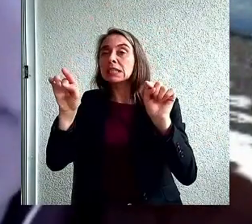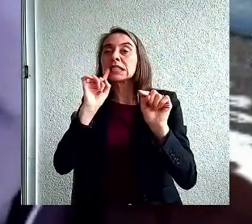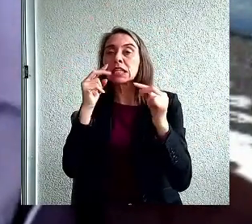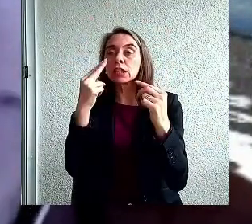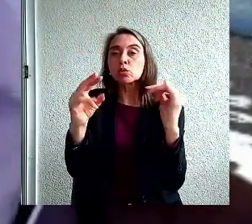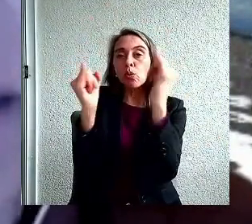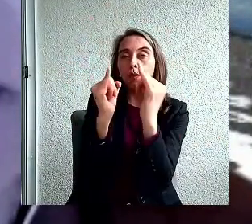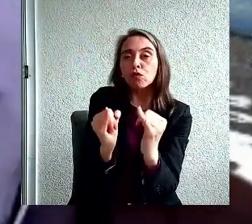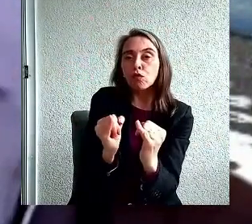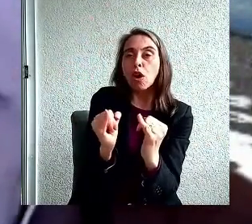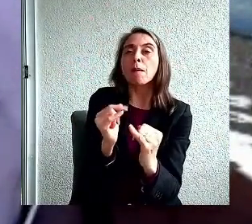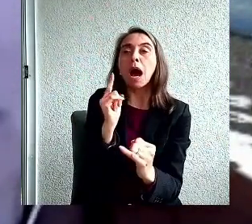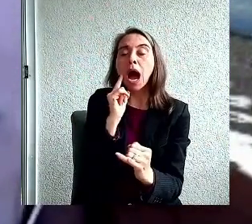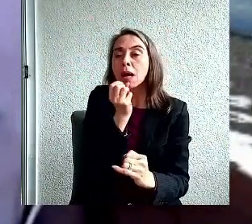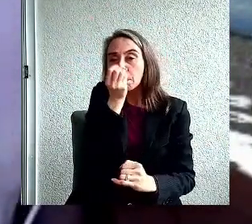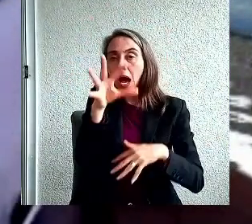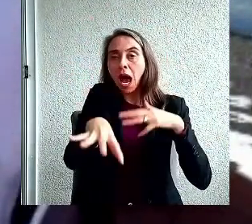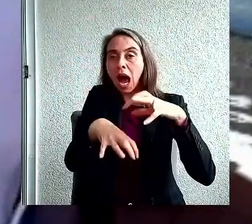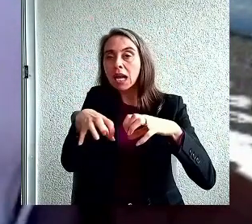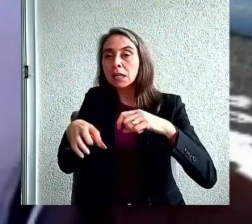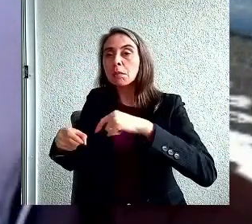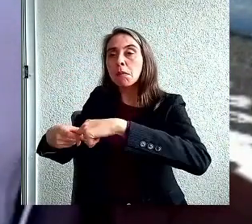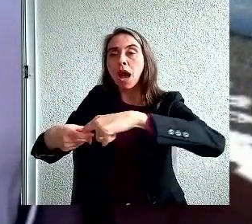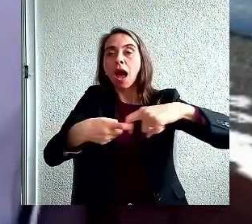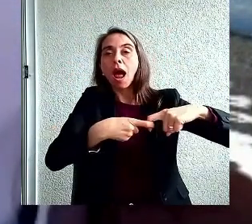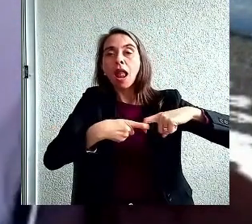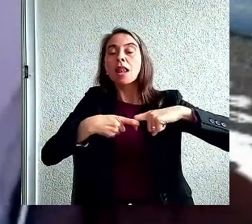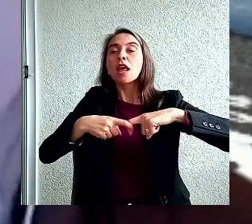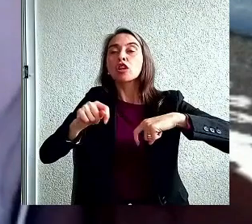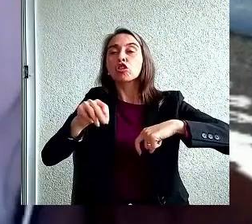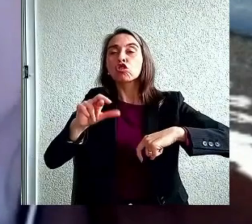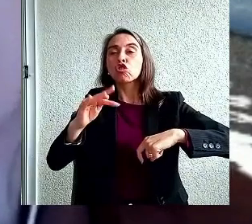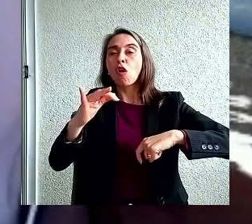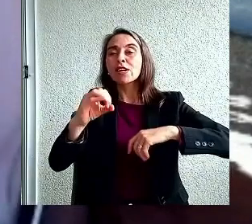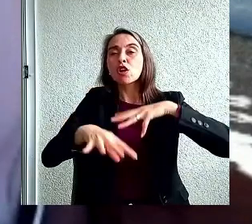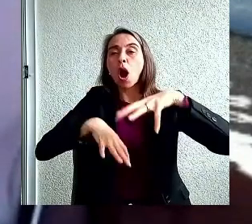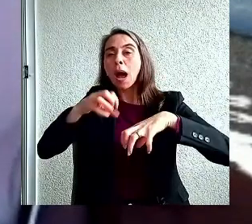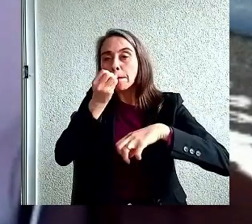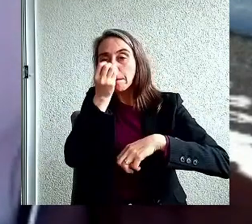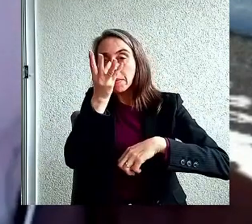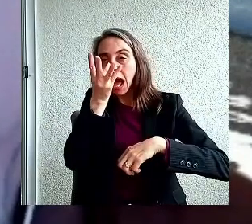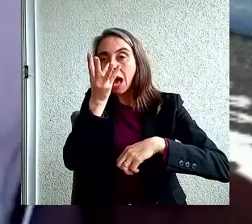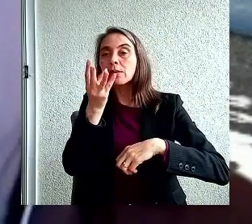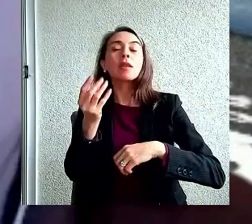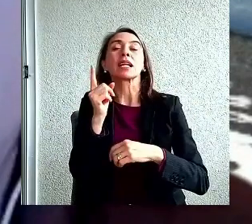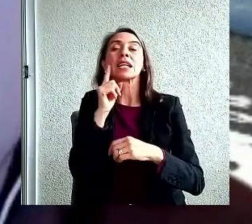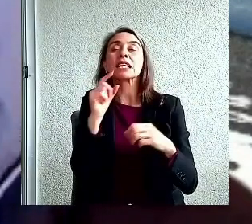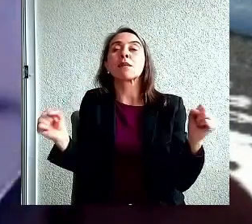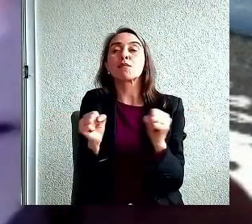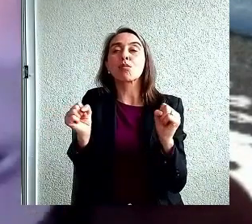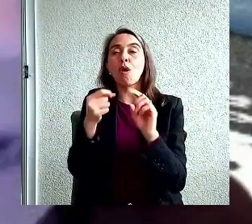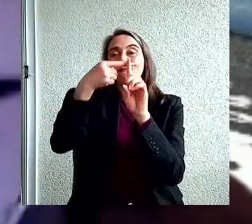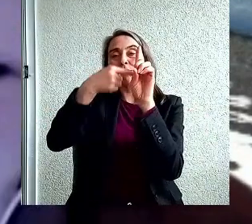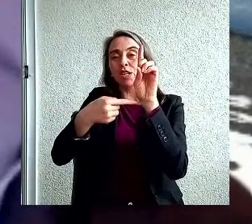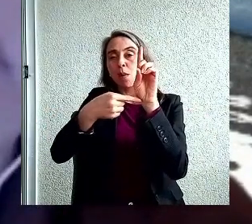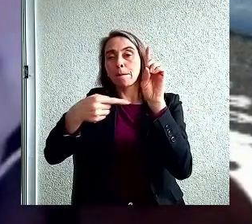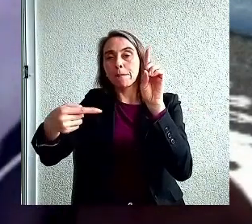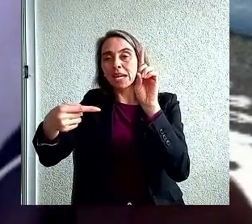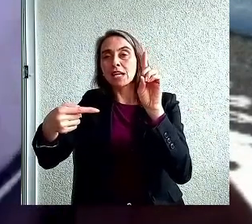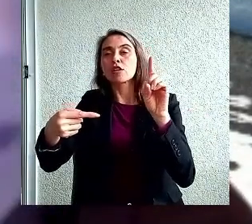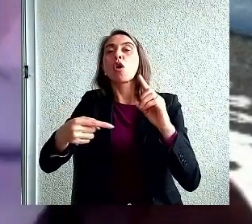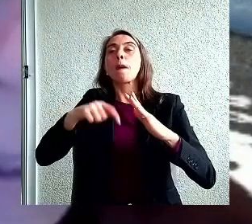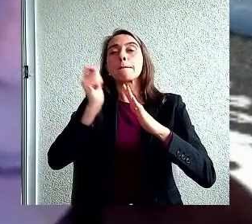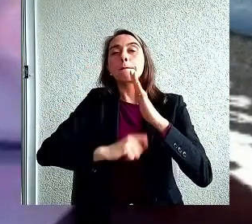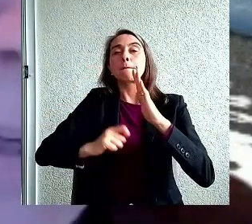a condiciones de bajas temperaturas, de inviernos largos, de cubiertas de nieve grandes. Entonces, eso